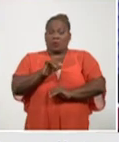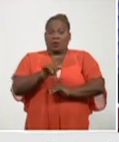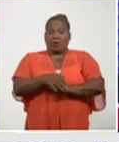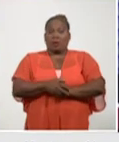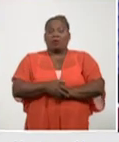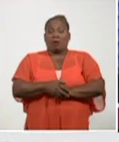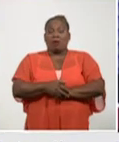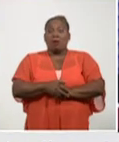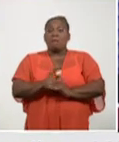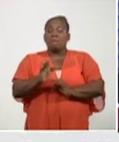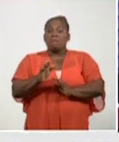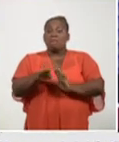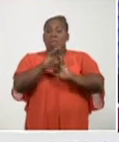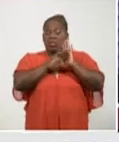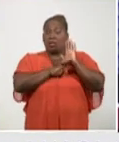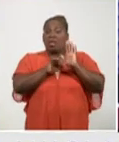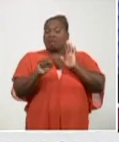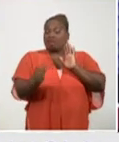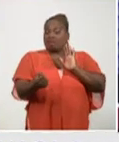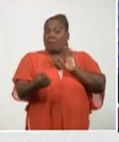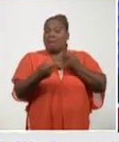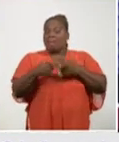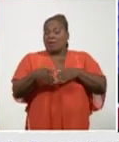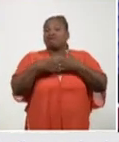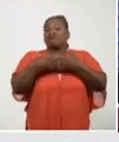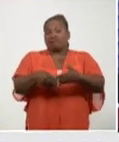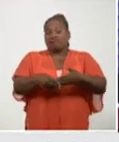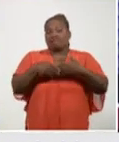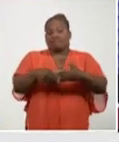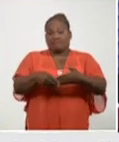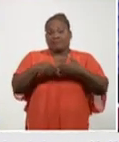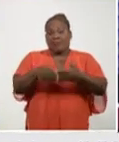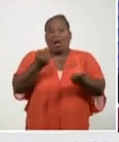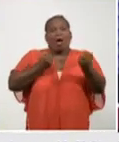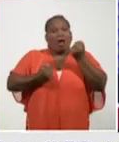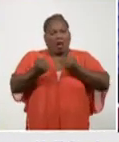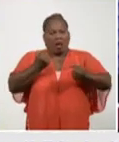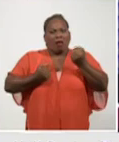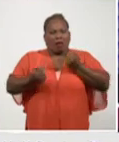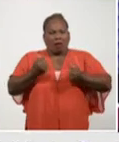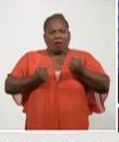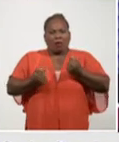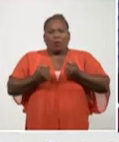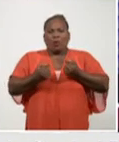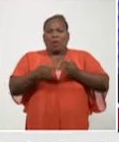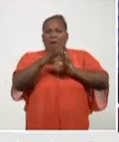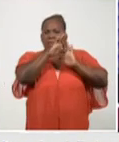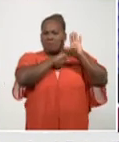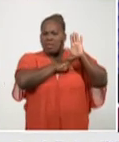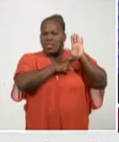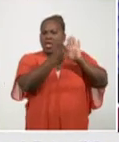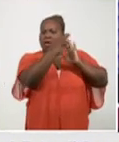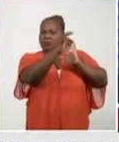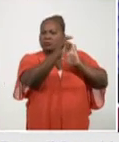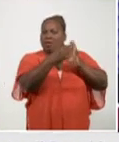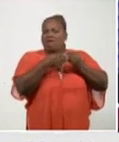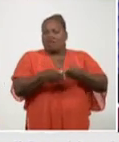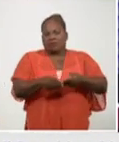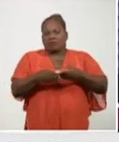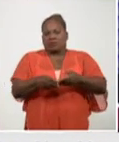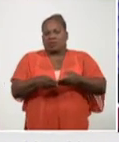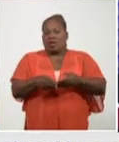muy rigurosas, pero con una flexibilidad en algunas de ellas aplicadas. Ahora vamos a